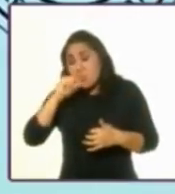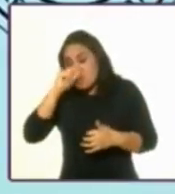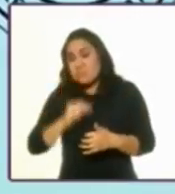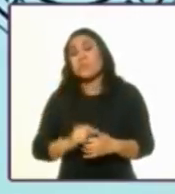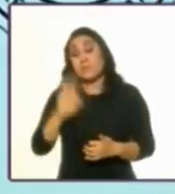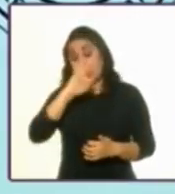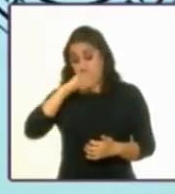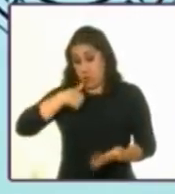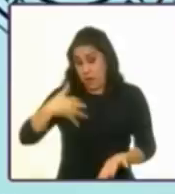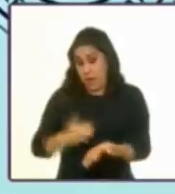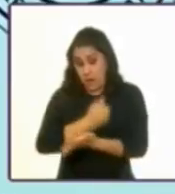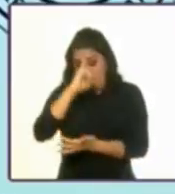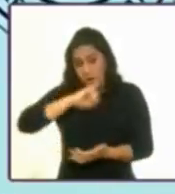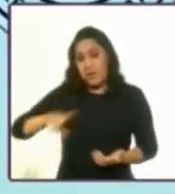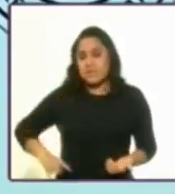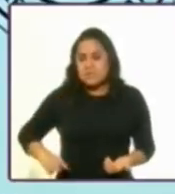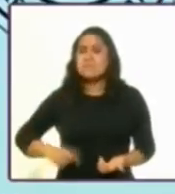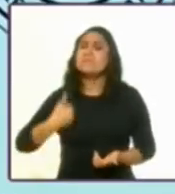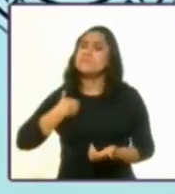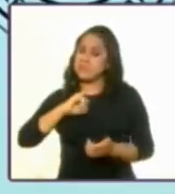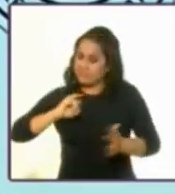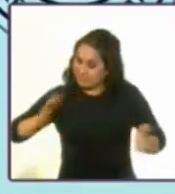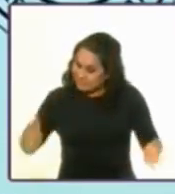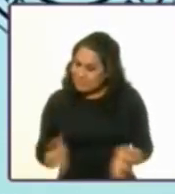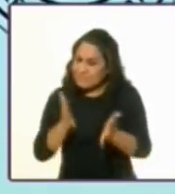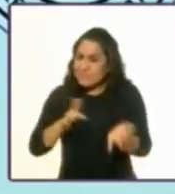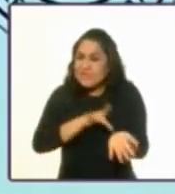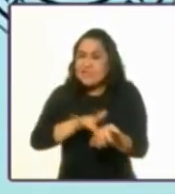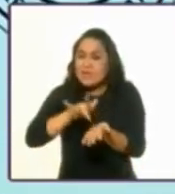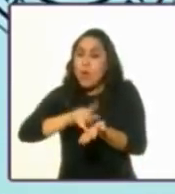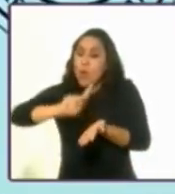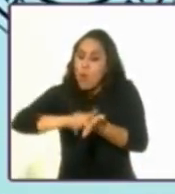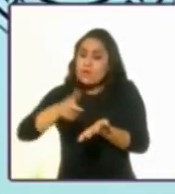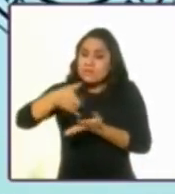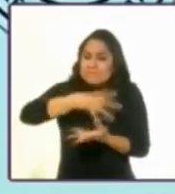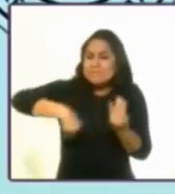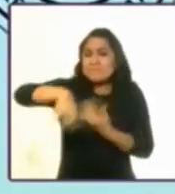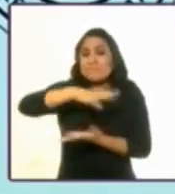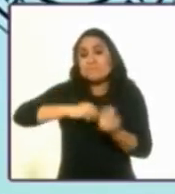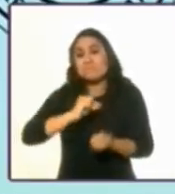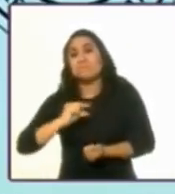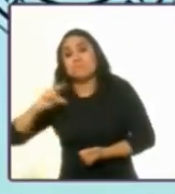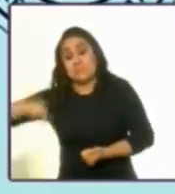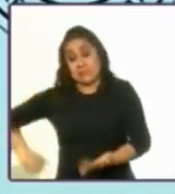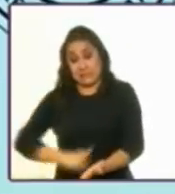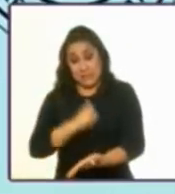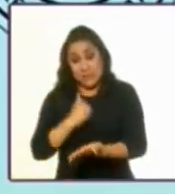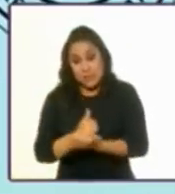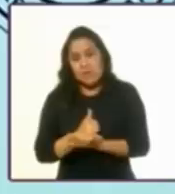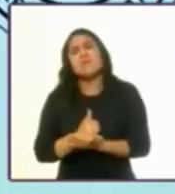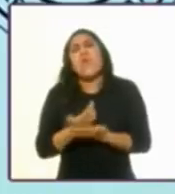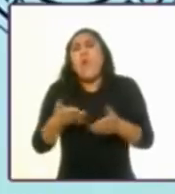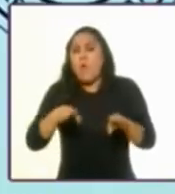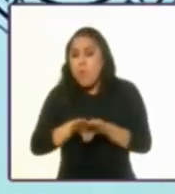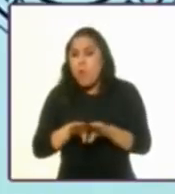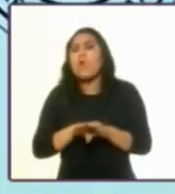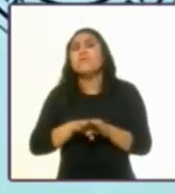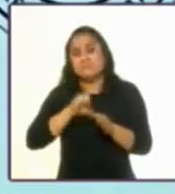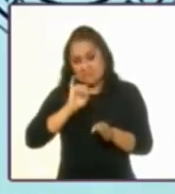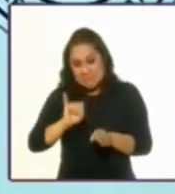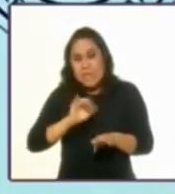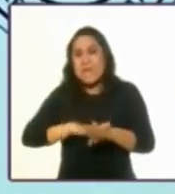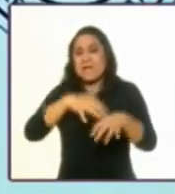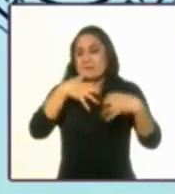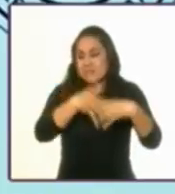jefatura de gobierno voy a impulsar el renacimiento económico de esta ciudad que vamos a hacer vamos a reindustrializar la ciudad